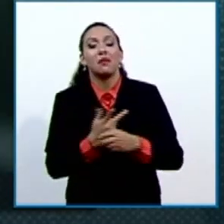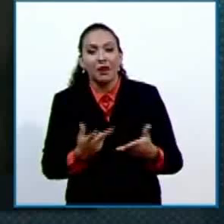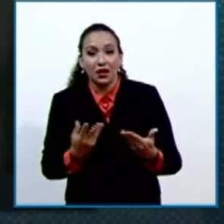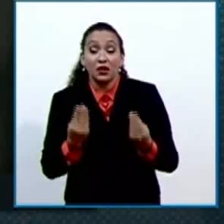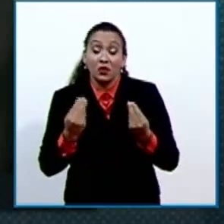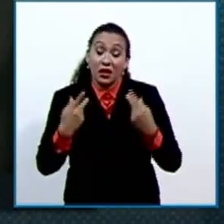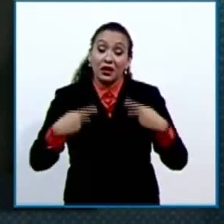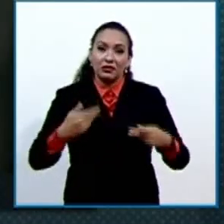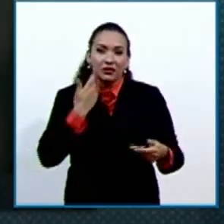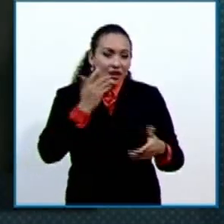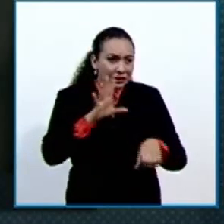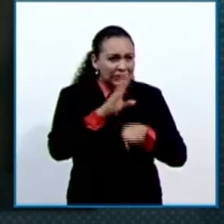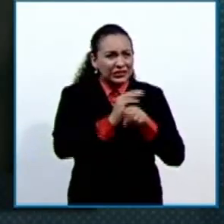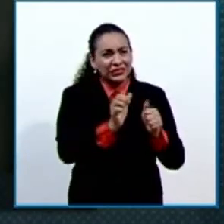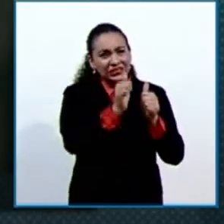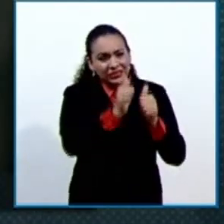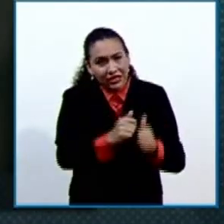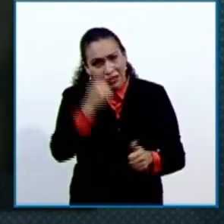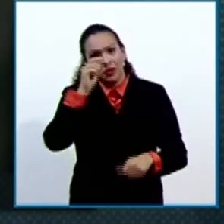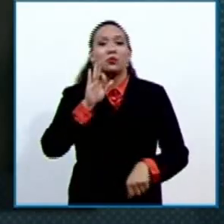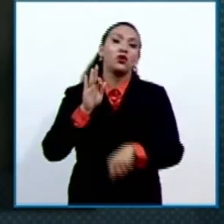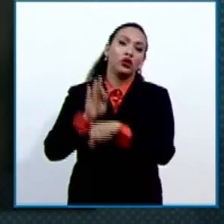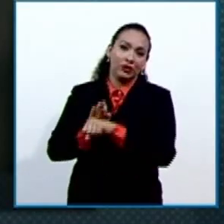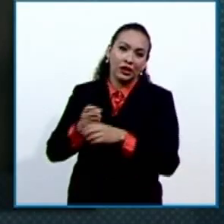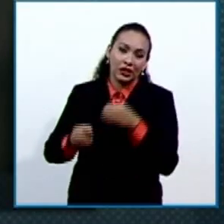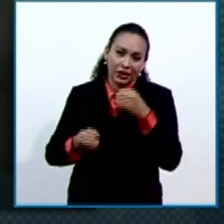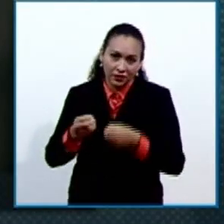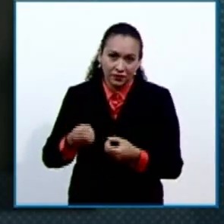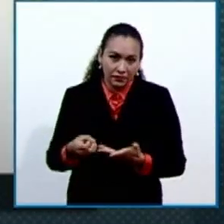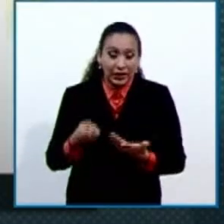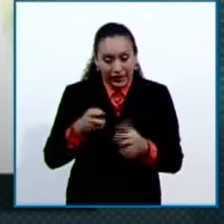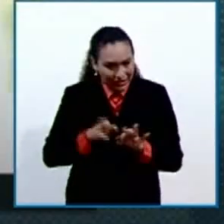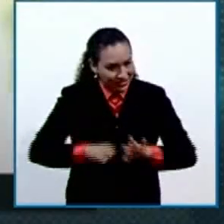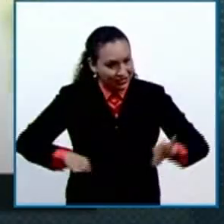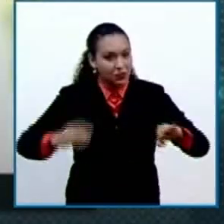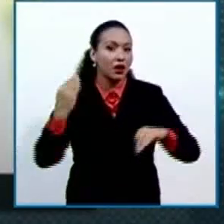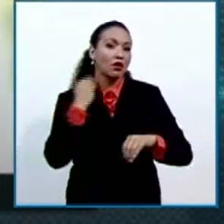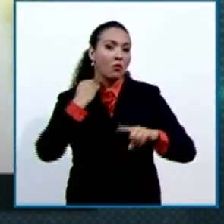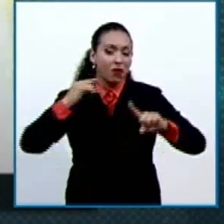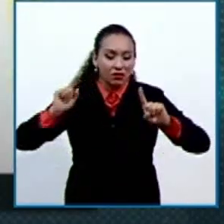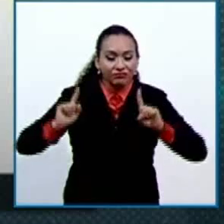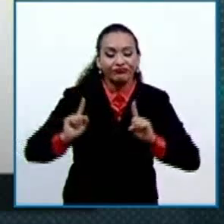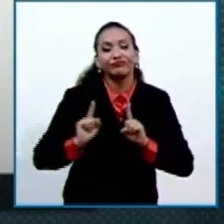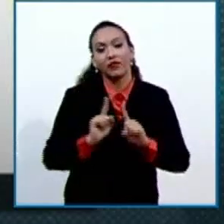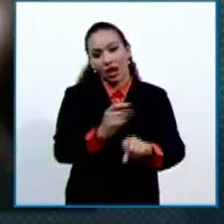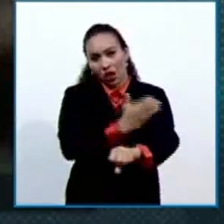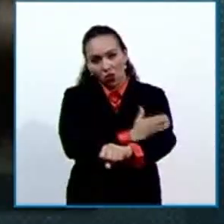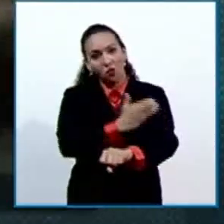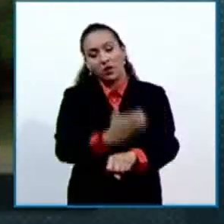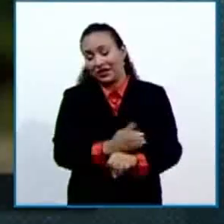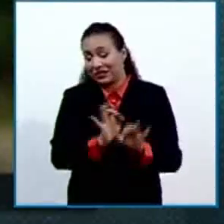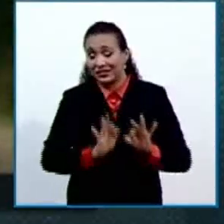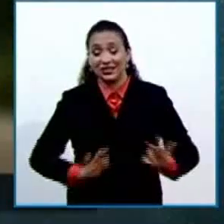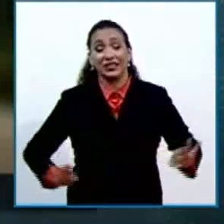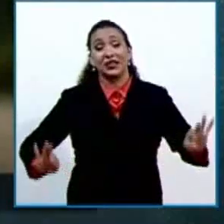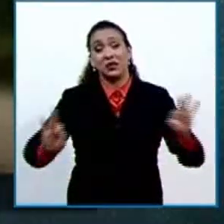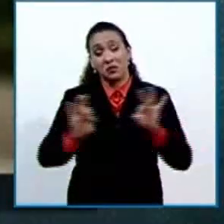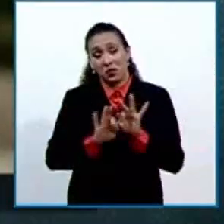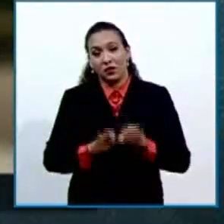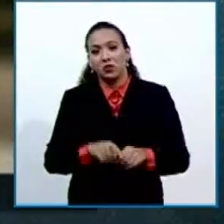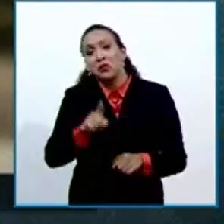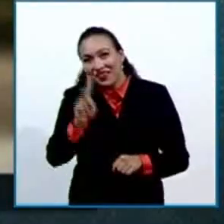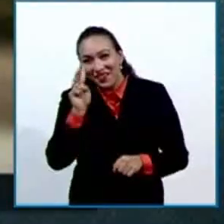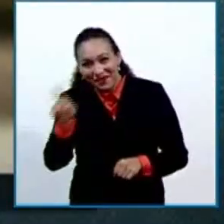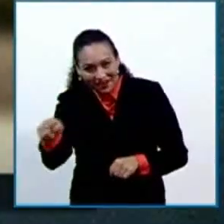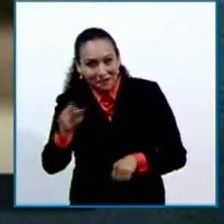hacer efectivo su derecho de acceso a la justicia y la importancia del acompañamiento de personas asesoras jurídicas. Puedes escuchar este y